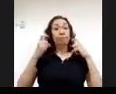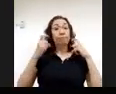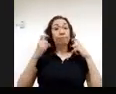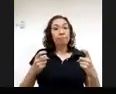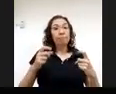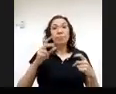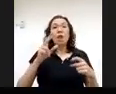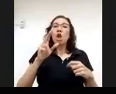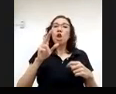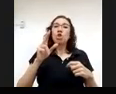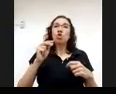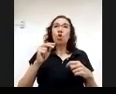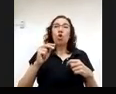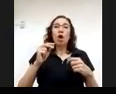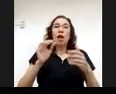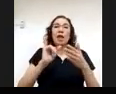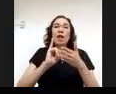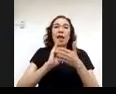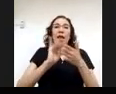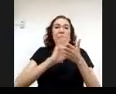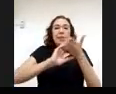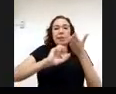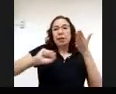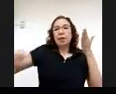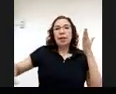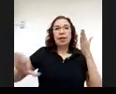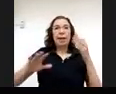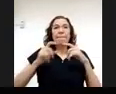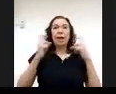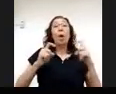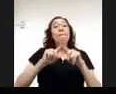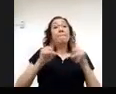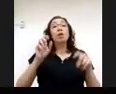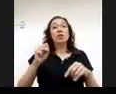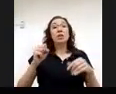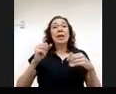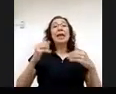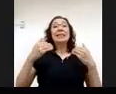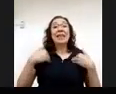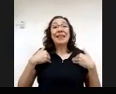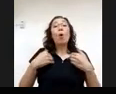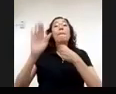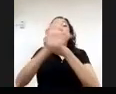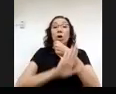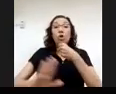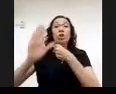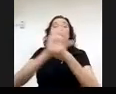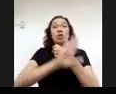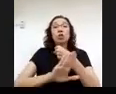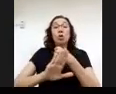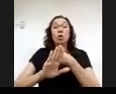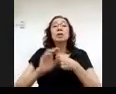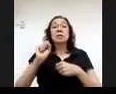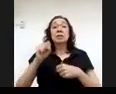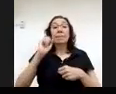va a quitar el pecado o que se va a eliminar, pero sí vamos a tener una protección, sí vamos a